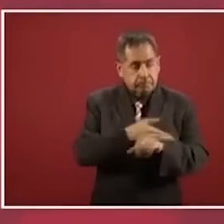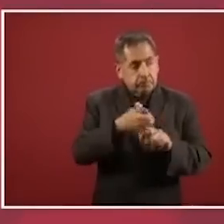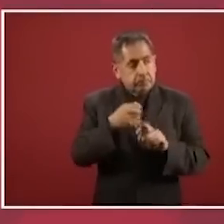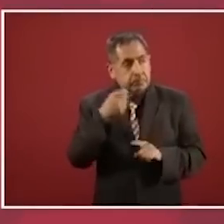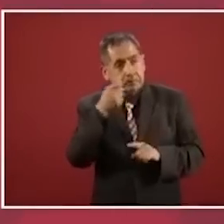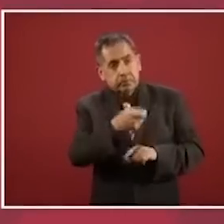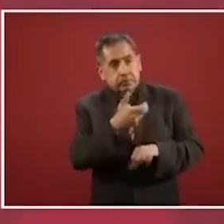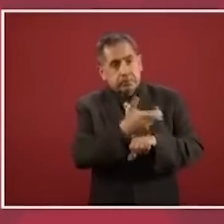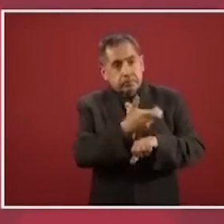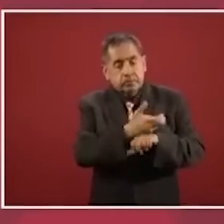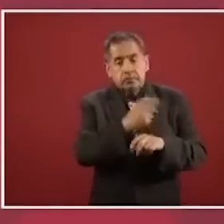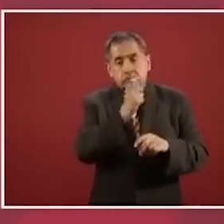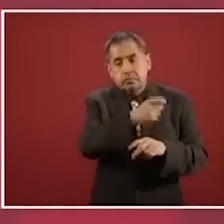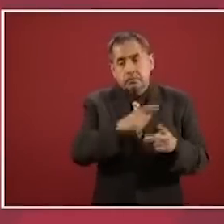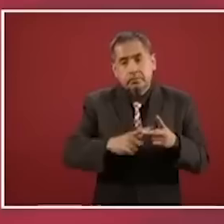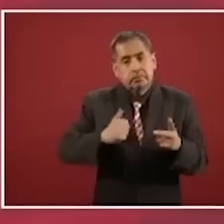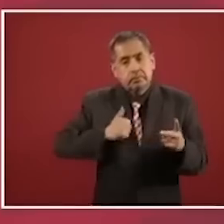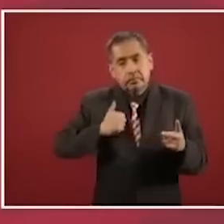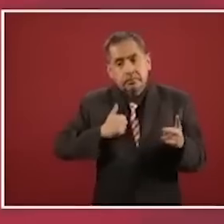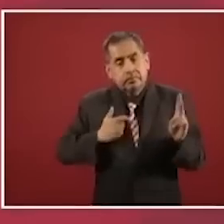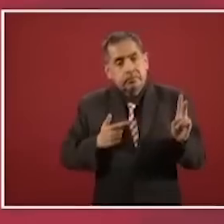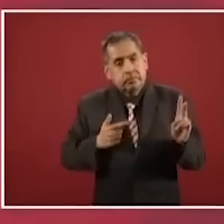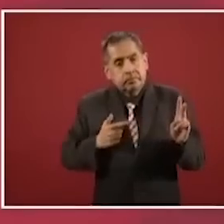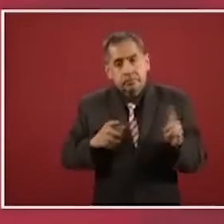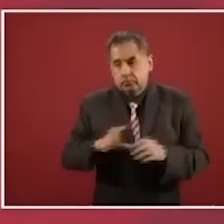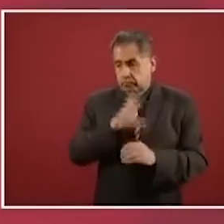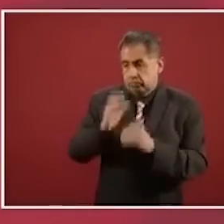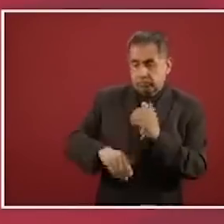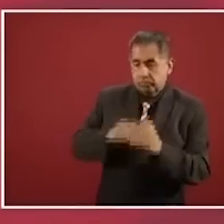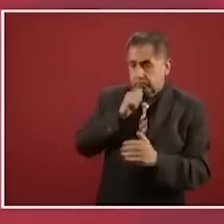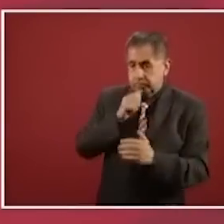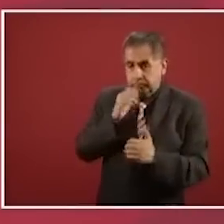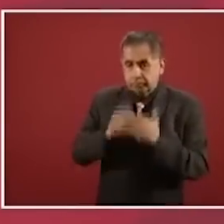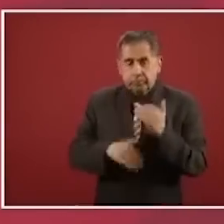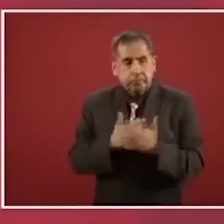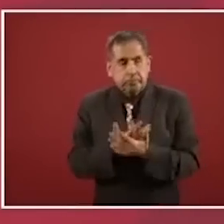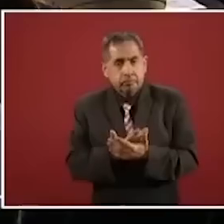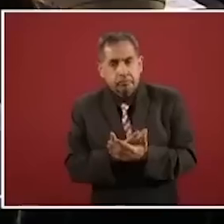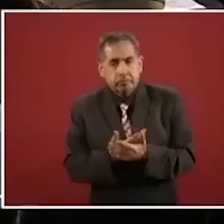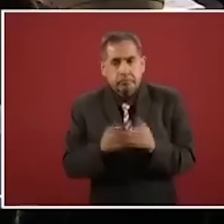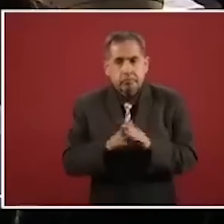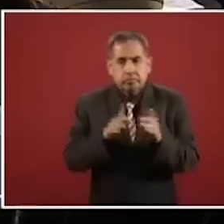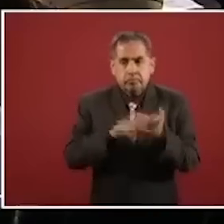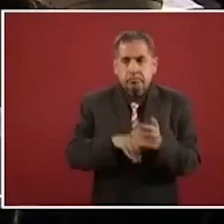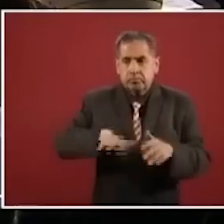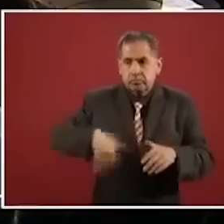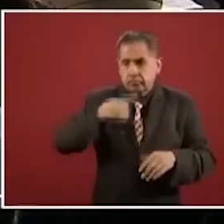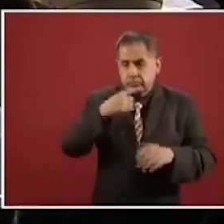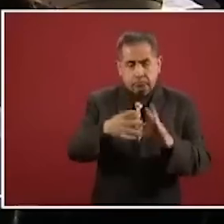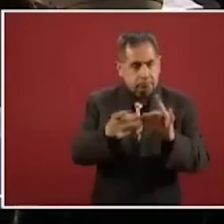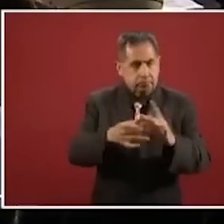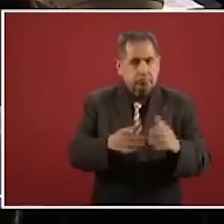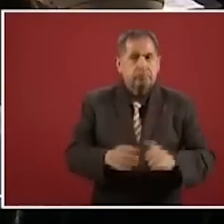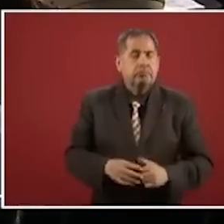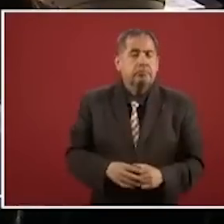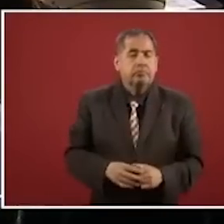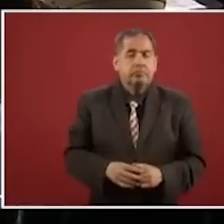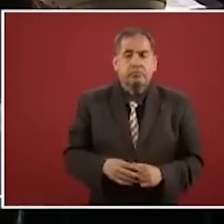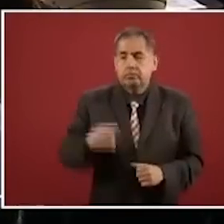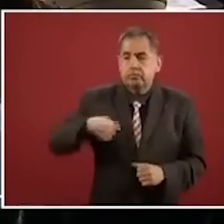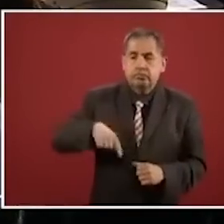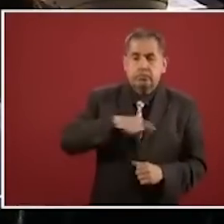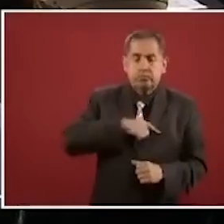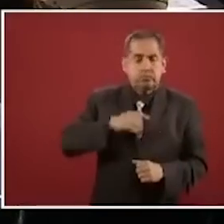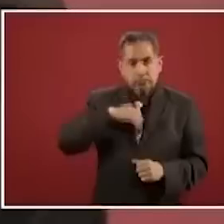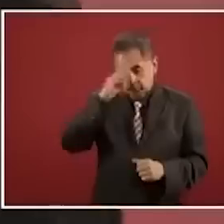Unidos y en Canadá, y por eso no se cerró todo. Simplemente por la, te decía yo ahorita, nosotros tenemos